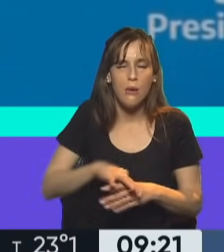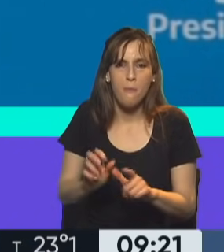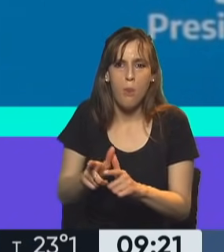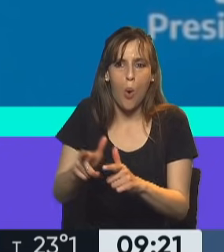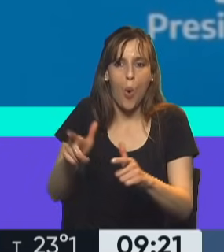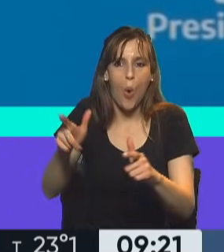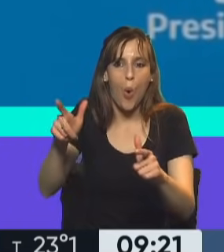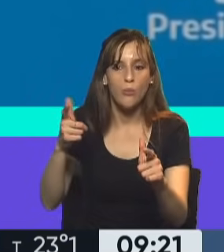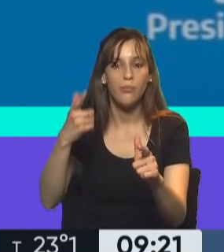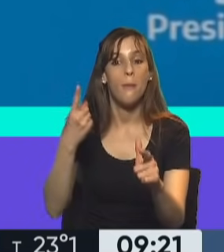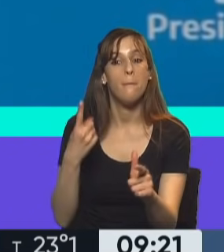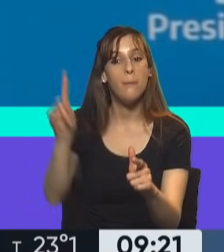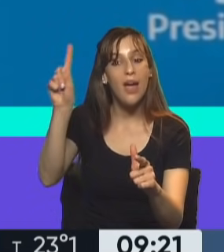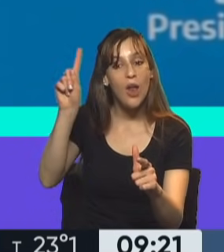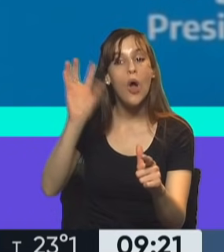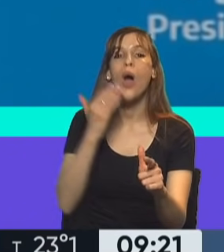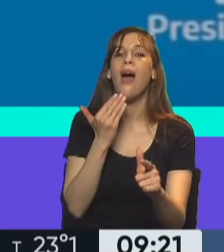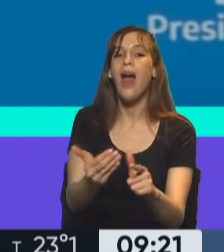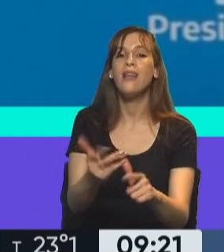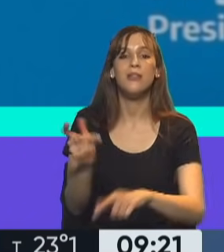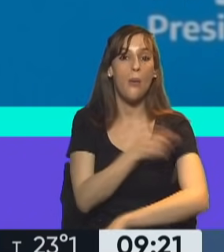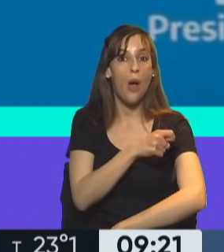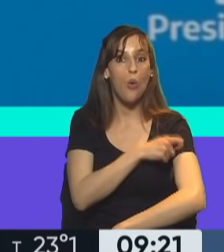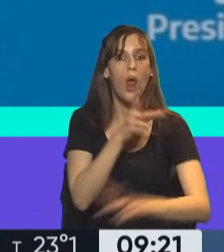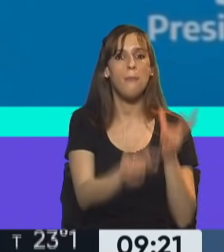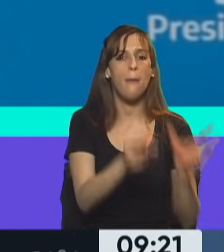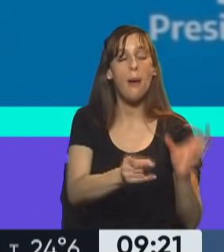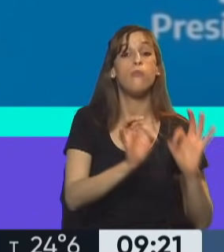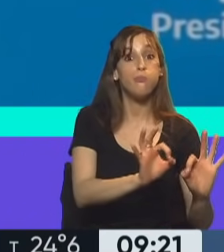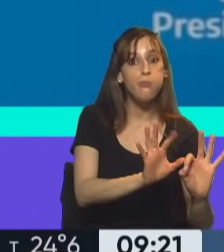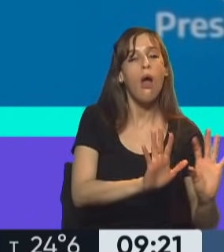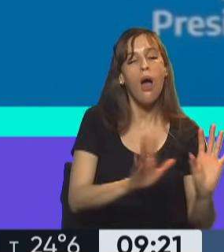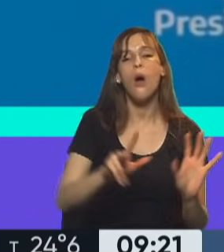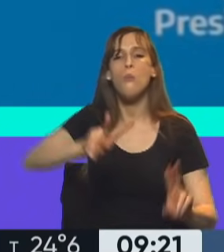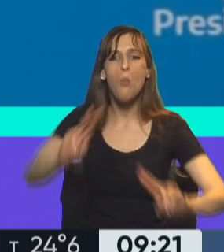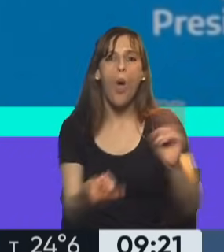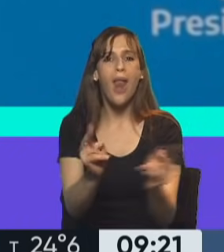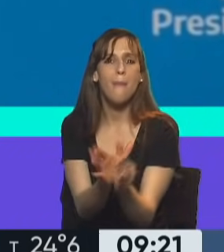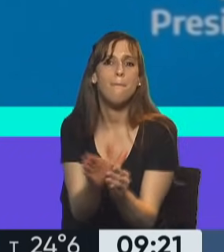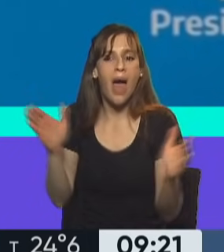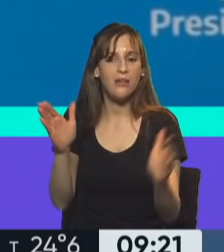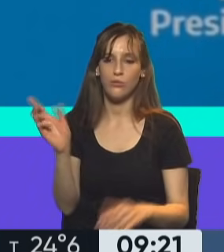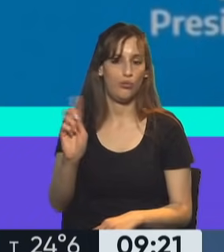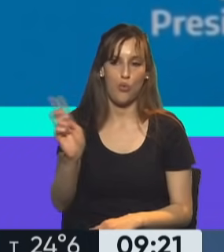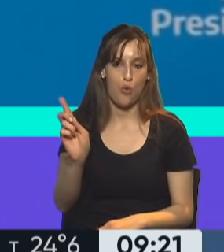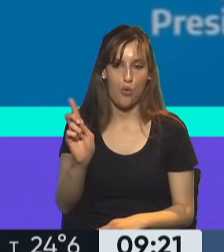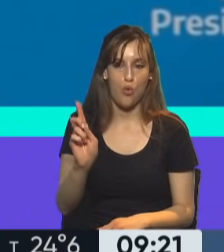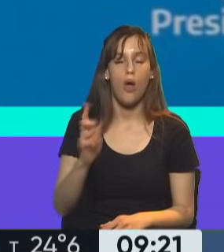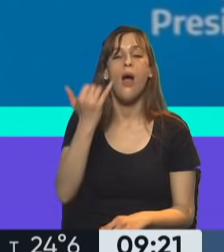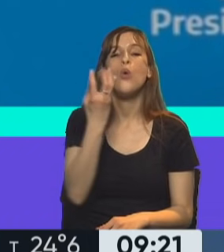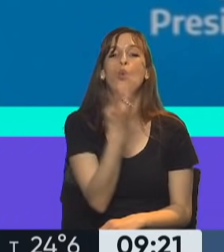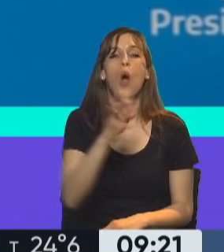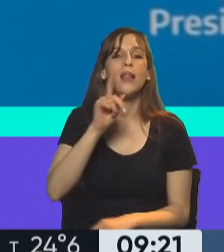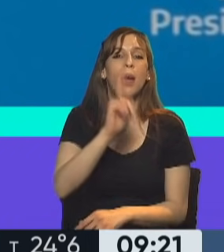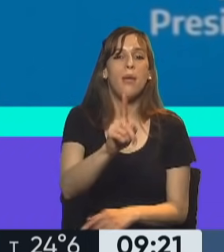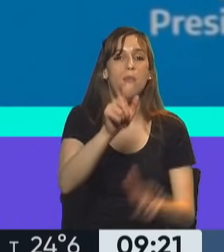vacunación no tiene una traducción en el aumento de hospitalizaciones y muertes. Tienen alrededor de 40.000 casos y promedio